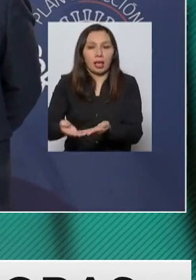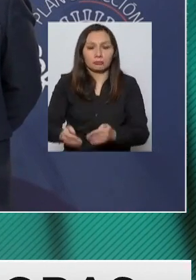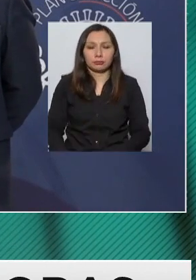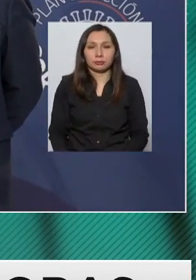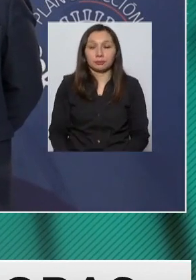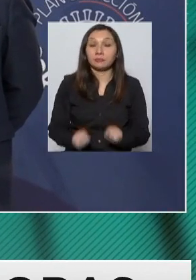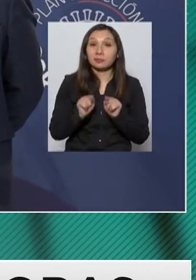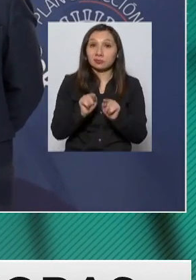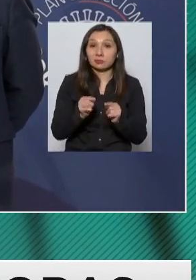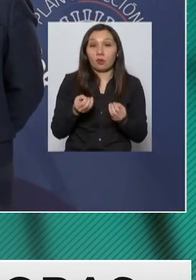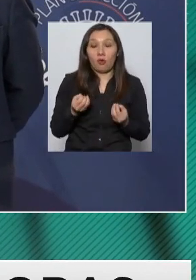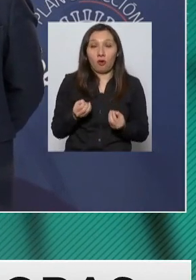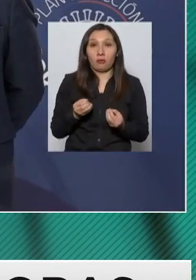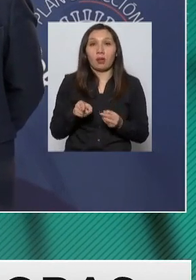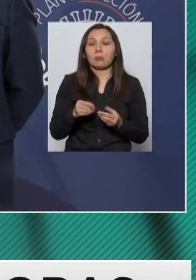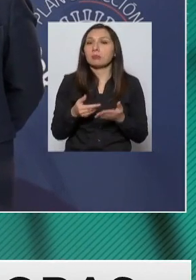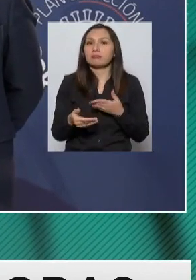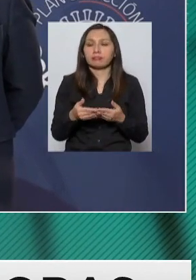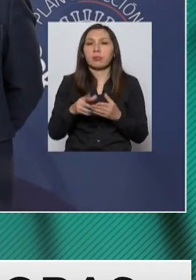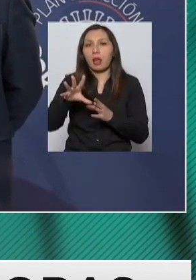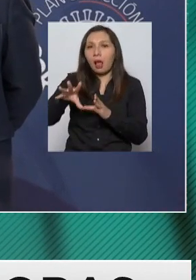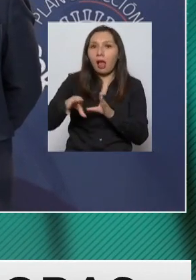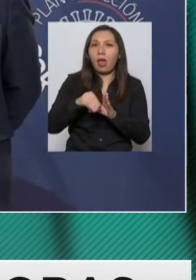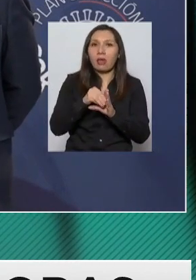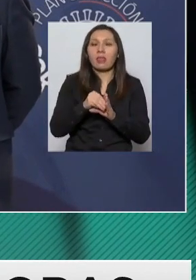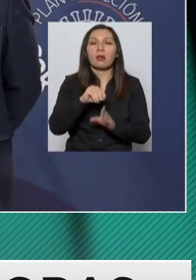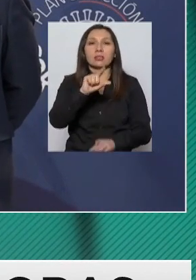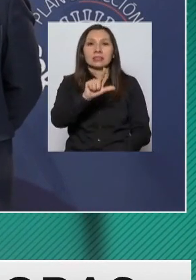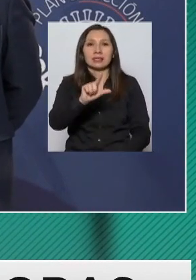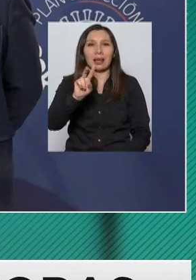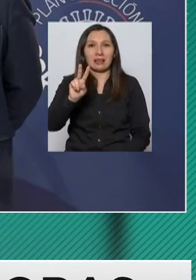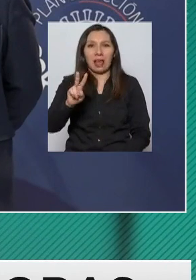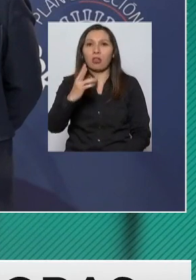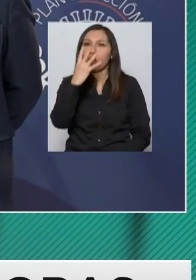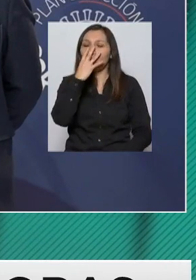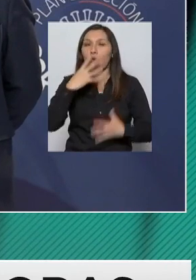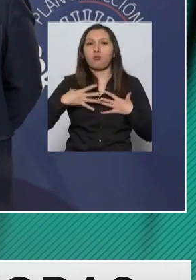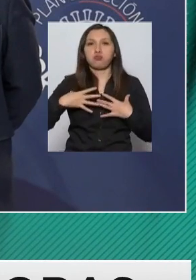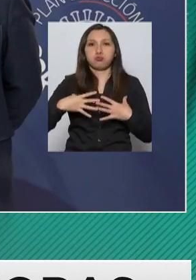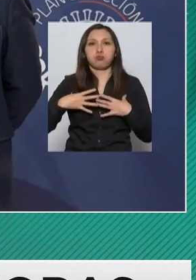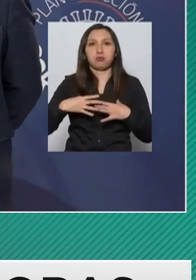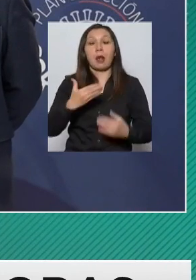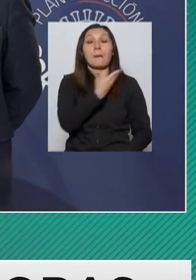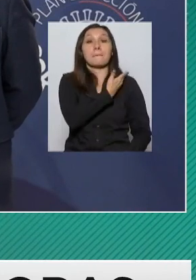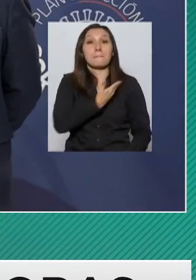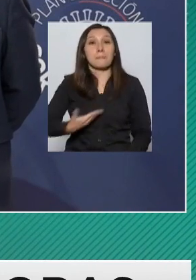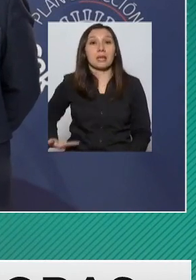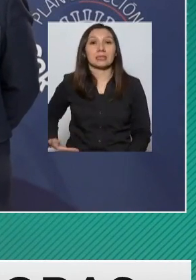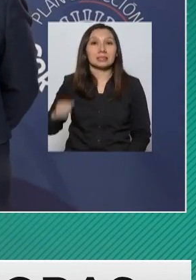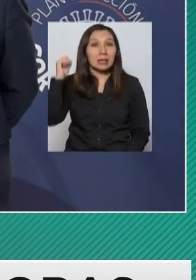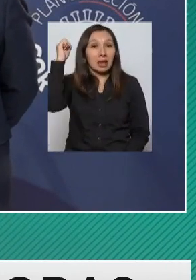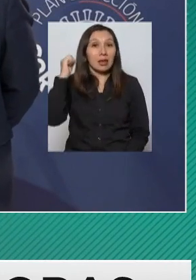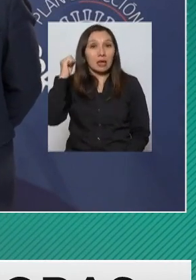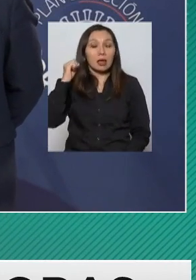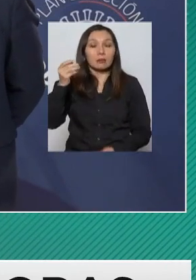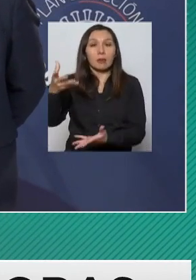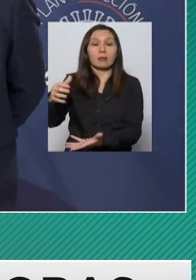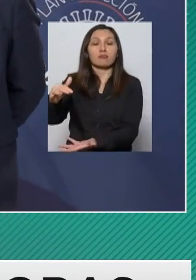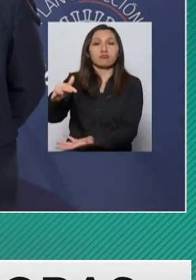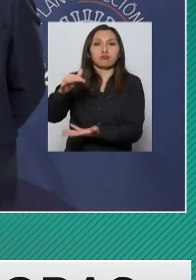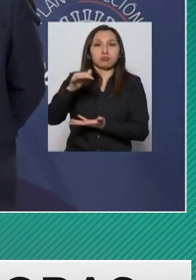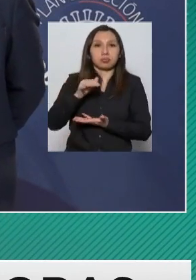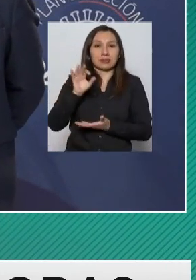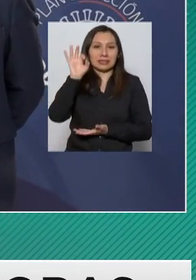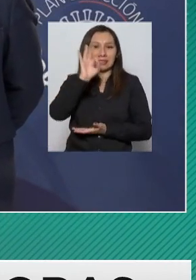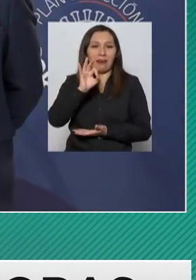esto obviamente está incluido con los 72 ventiladores que el presidente sebastián piñera recibió el día